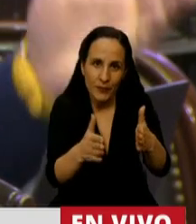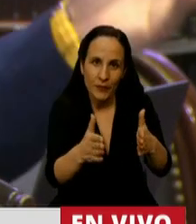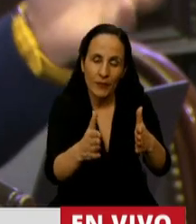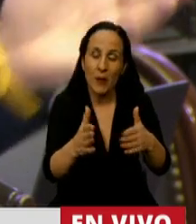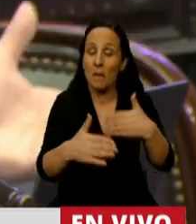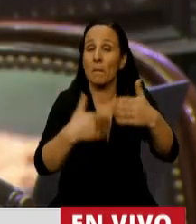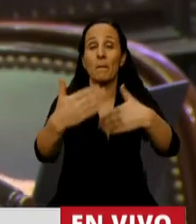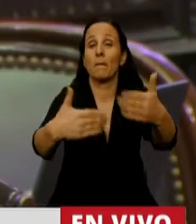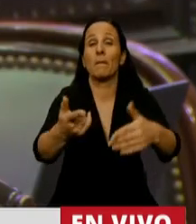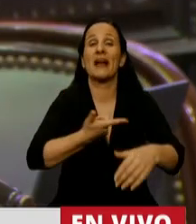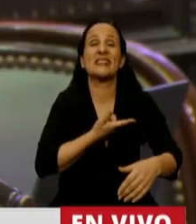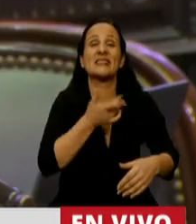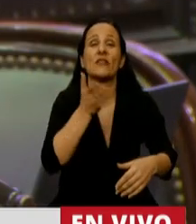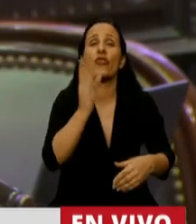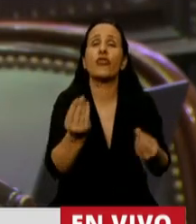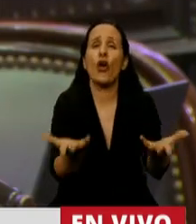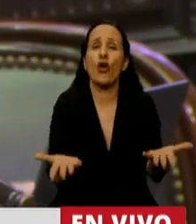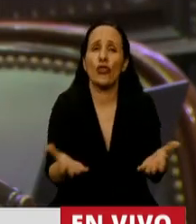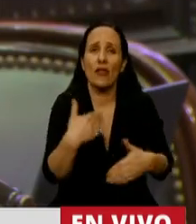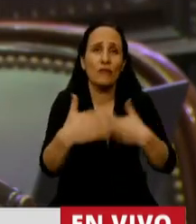normalidad al no saber a dónde vamos